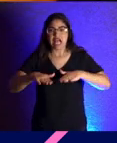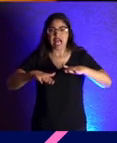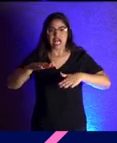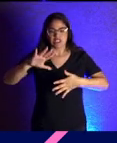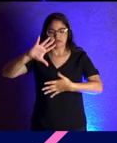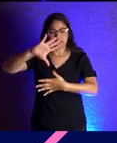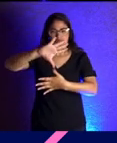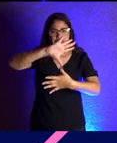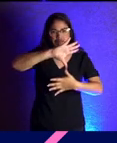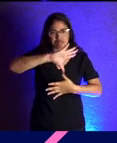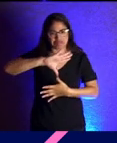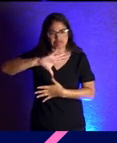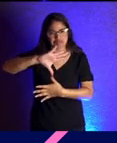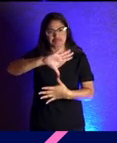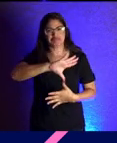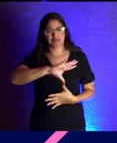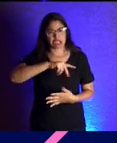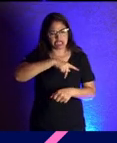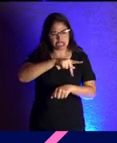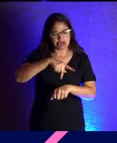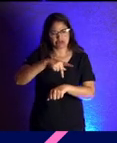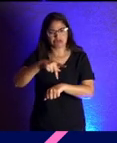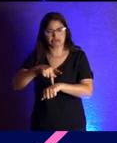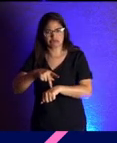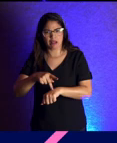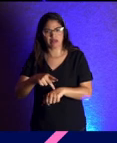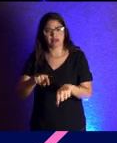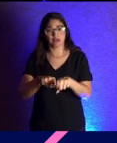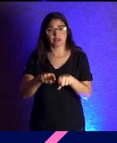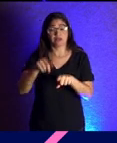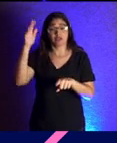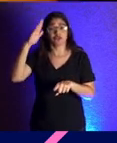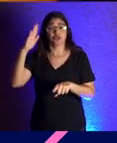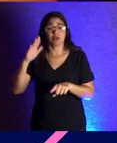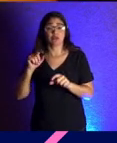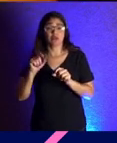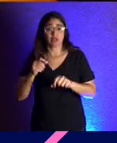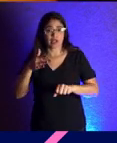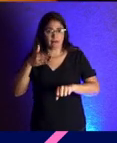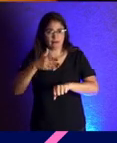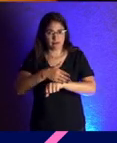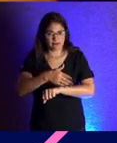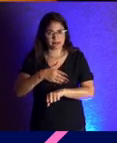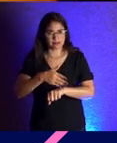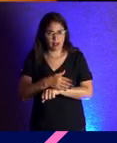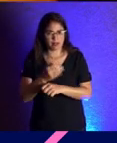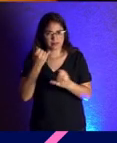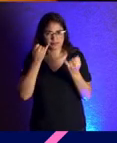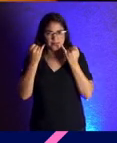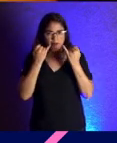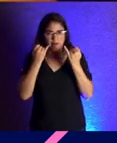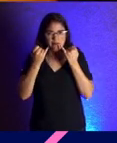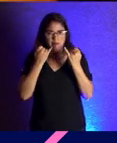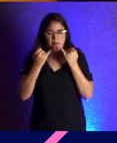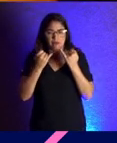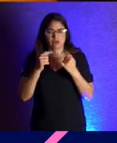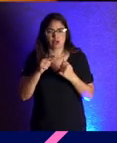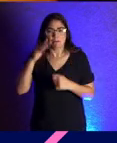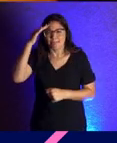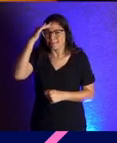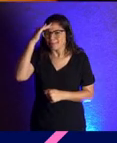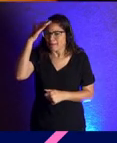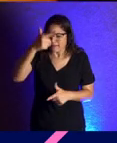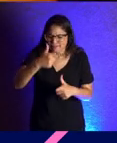¿no? Lo más importante sobre todo es tener el acceso a los datos. Esto ha sido el principal problema que hemos tenido en